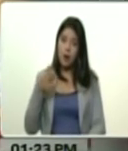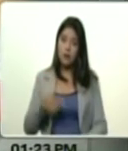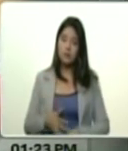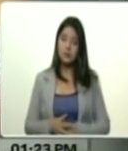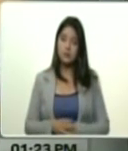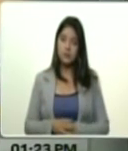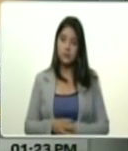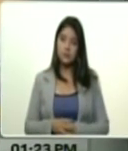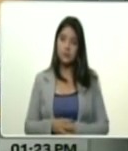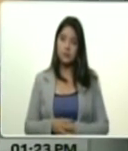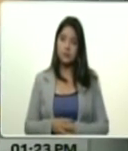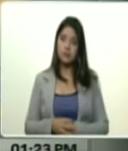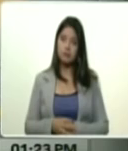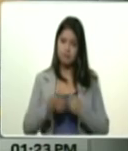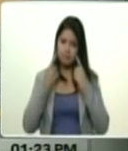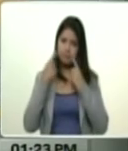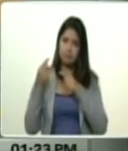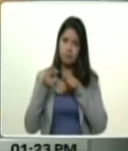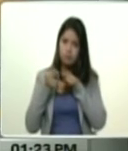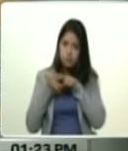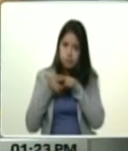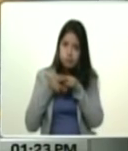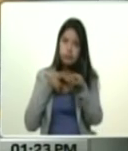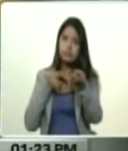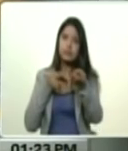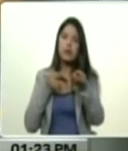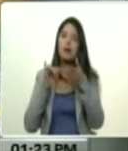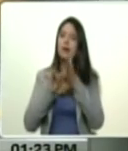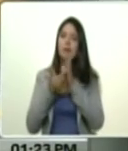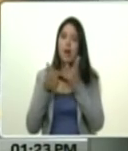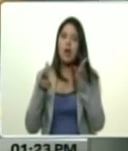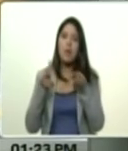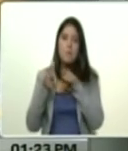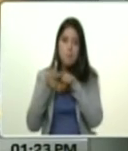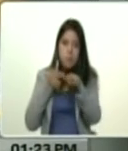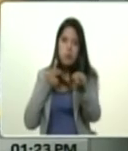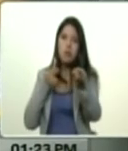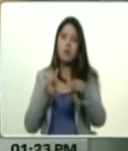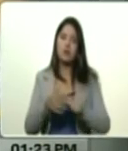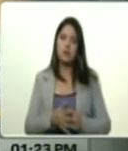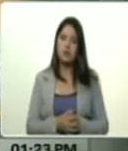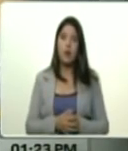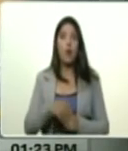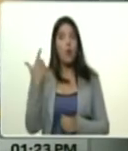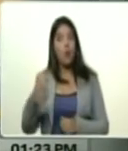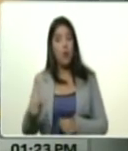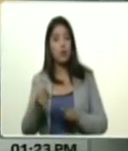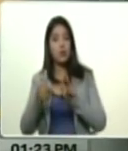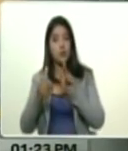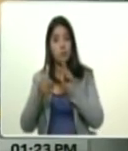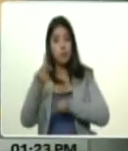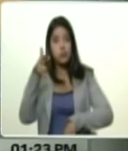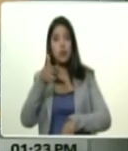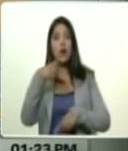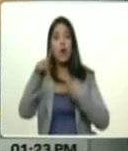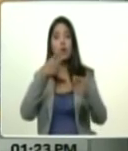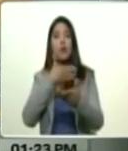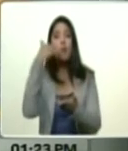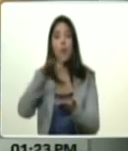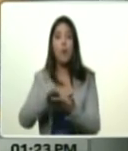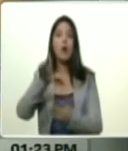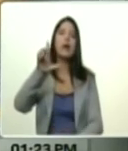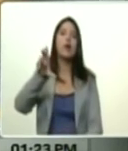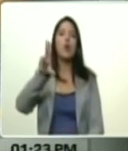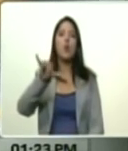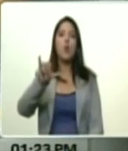incriminadas, las conchas o proyectiles que forman parte de las balas percutidas por un arma de fuego que causan la muerte a Luis